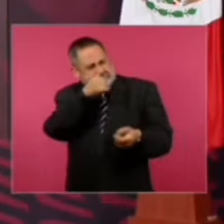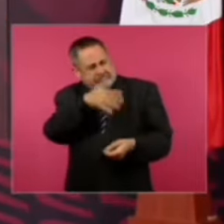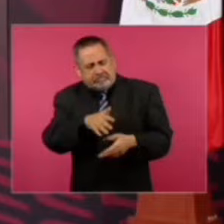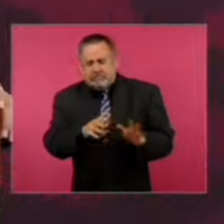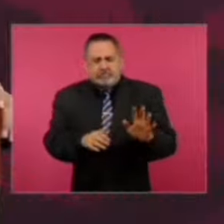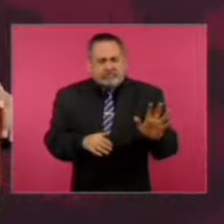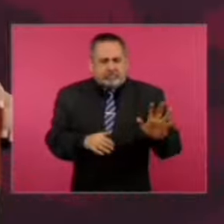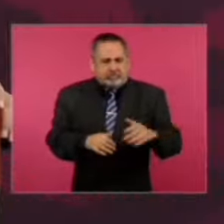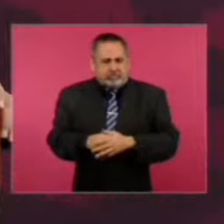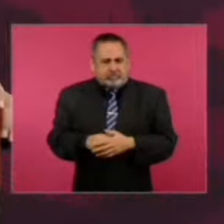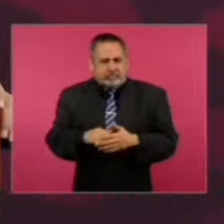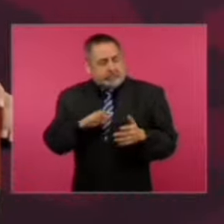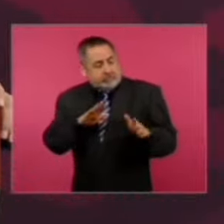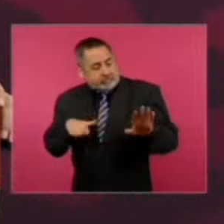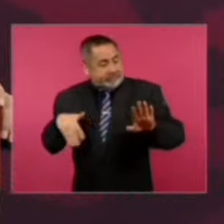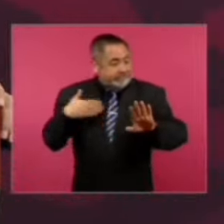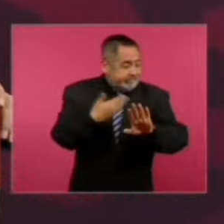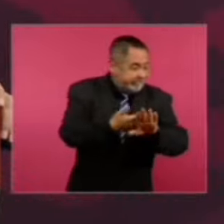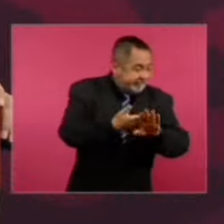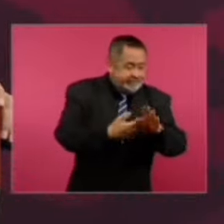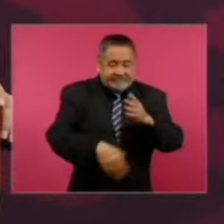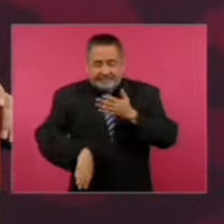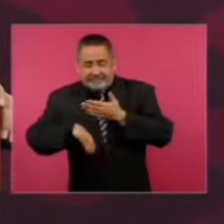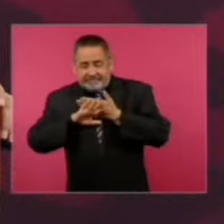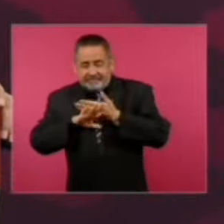nos hagamos daño,